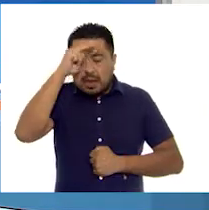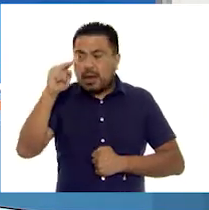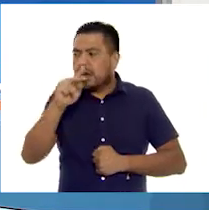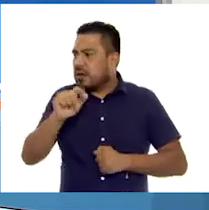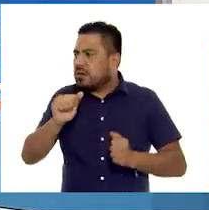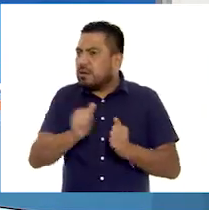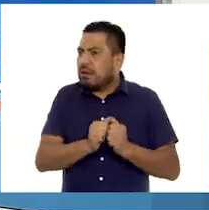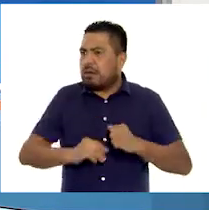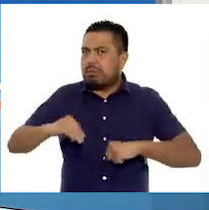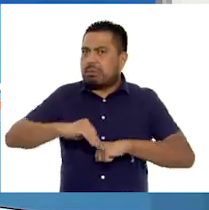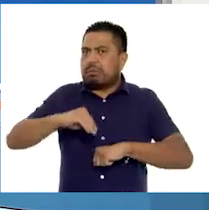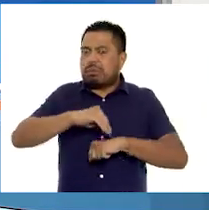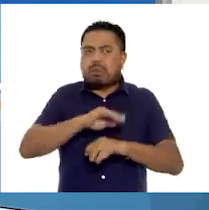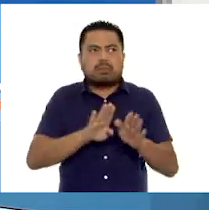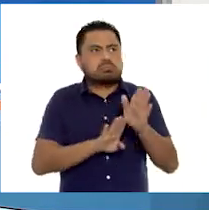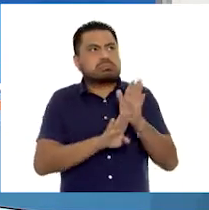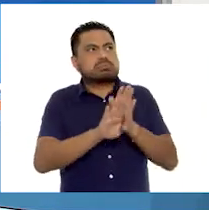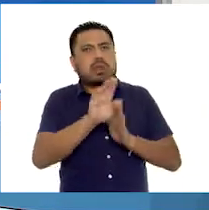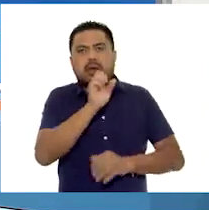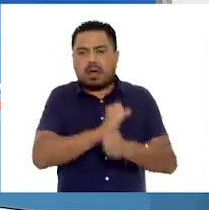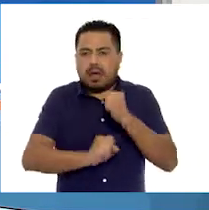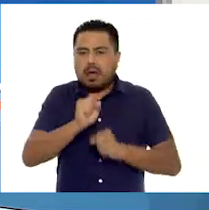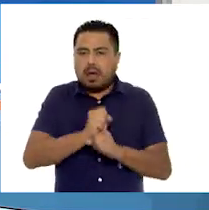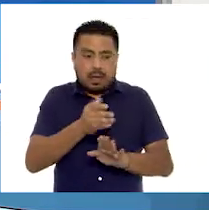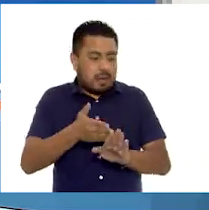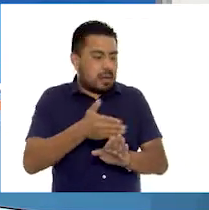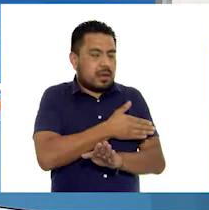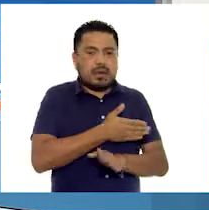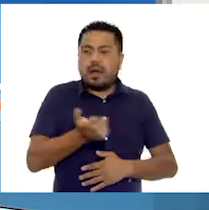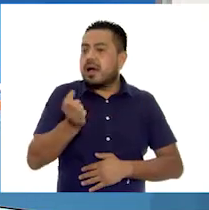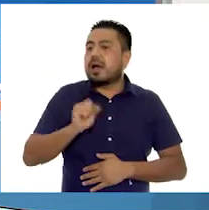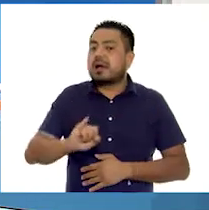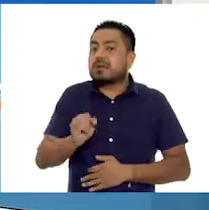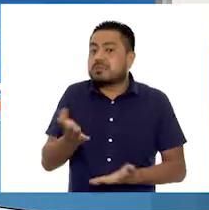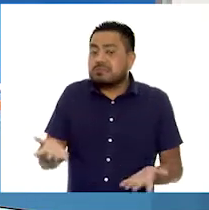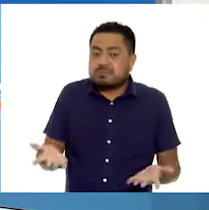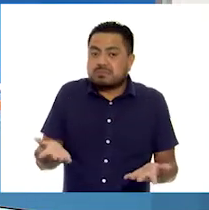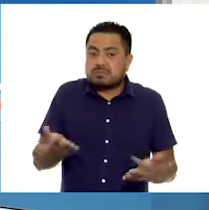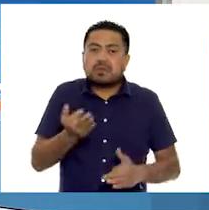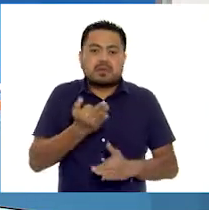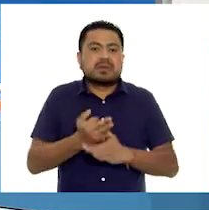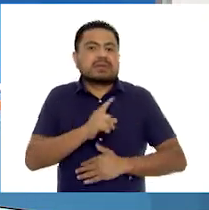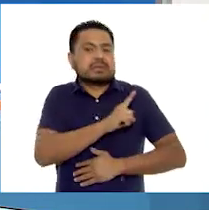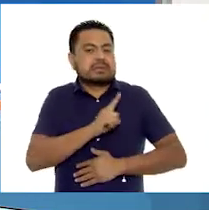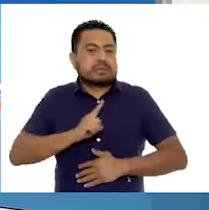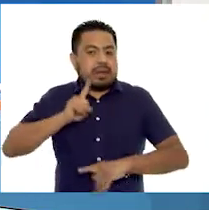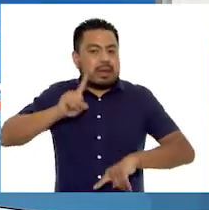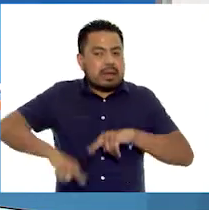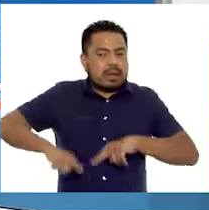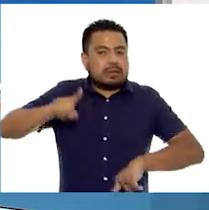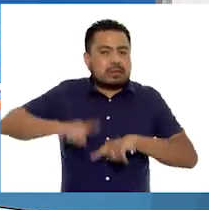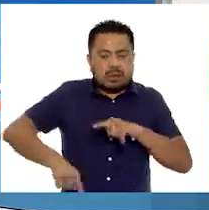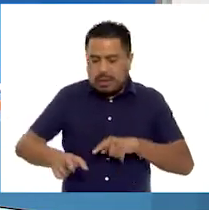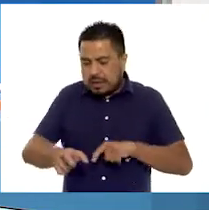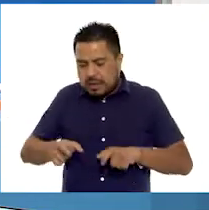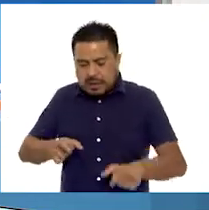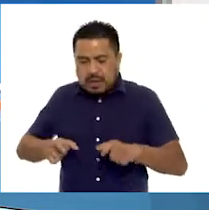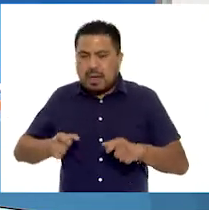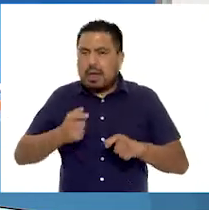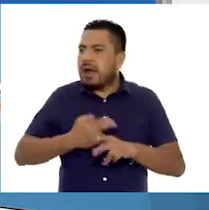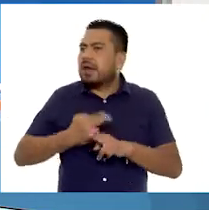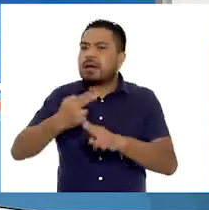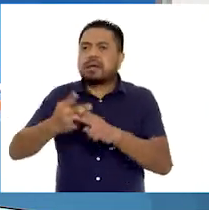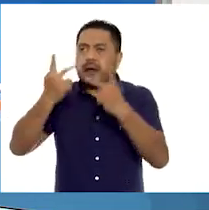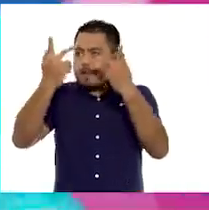del gran crecimiento que había experimentado en años anteriores así que vamos a tener que ir quitando pieza por pieza hasta que nuestra